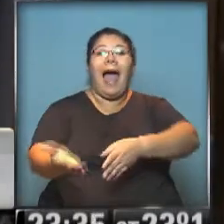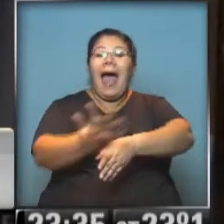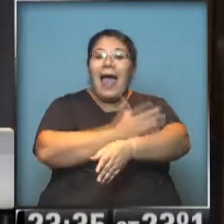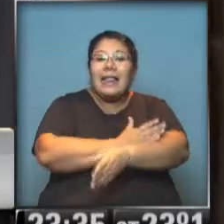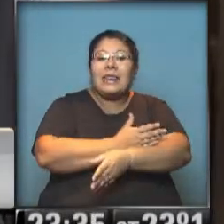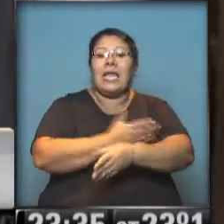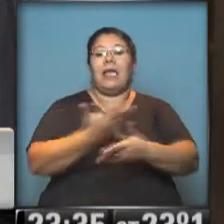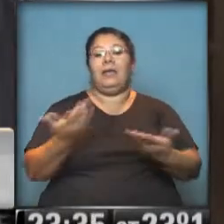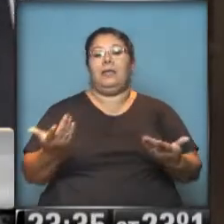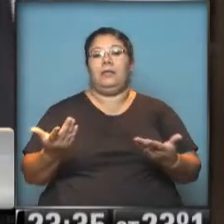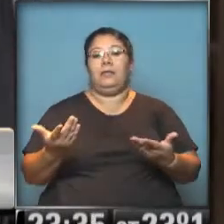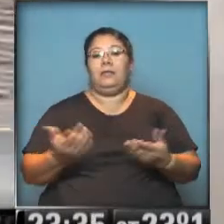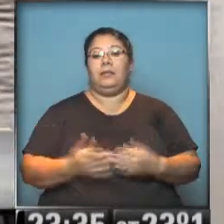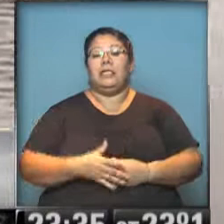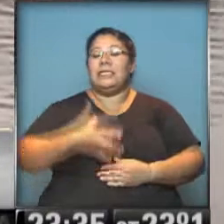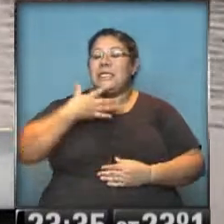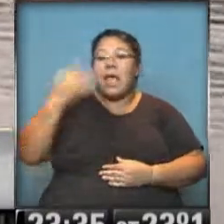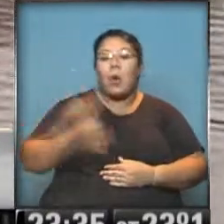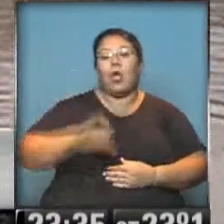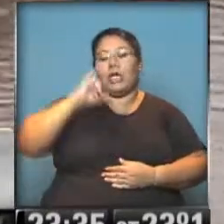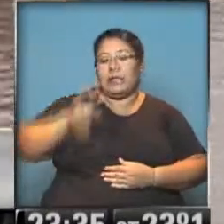sí. Definitivamente sí.